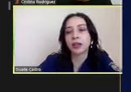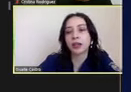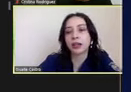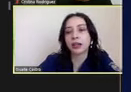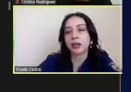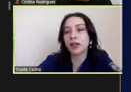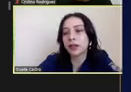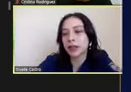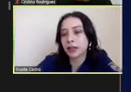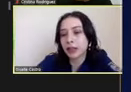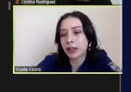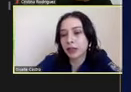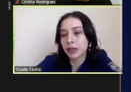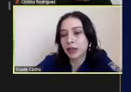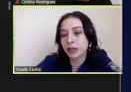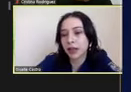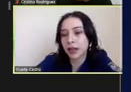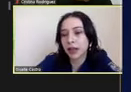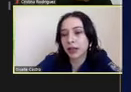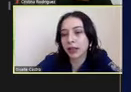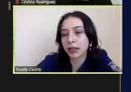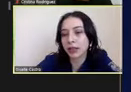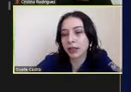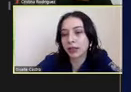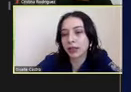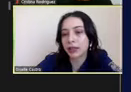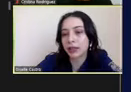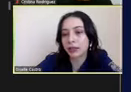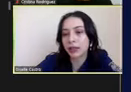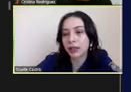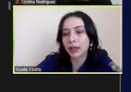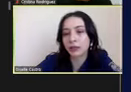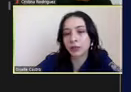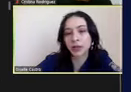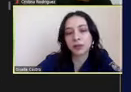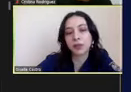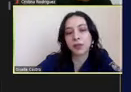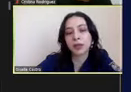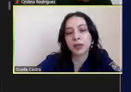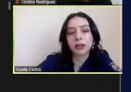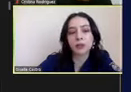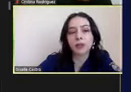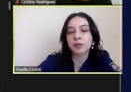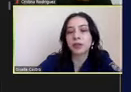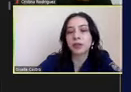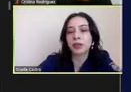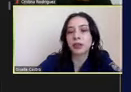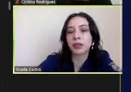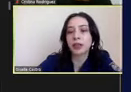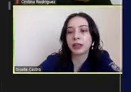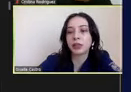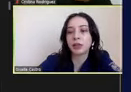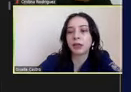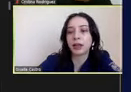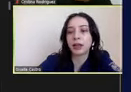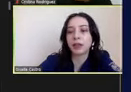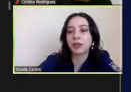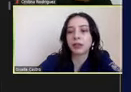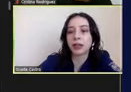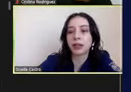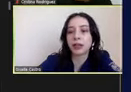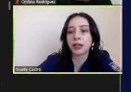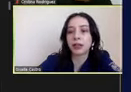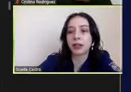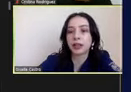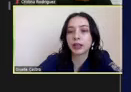el tibiotalar anterior, que en este caso se llega a ver aquí, es el que estoy señalando primero. Después vamos a tener el tibio